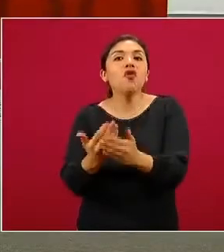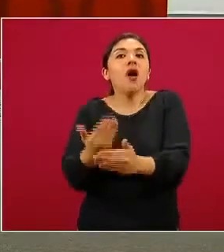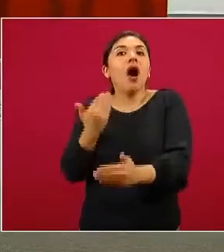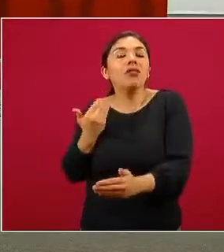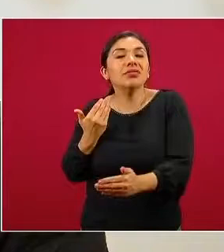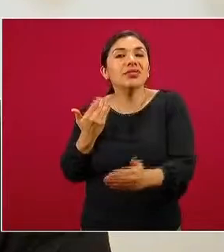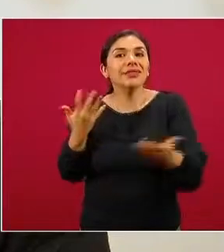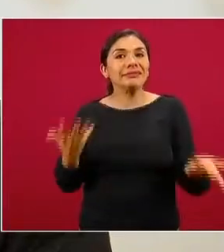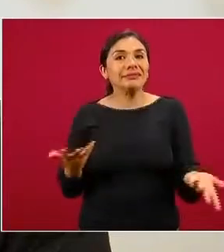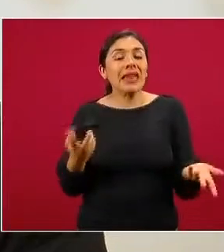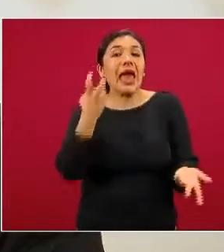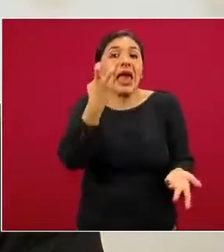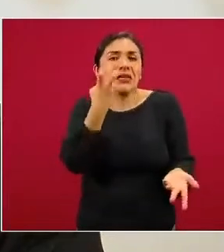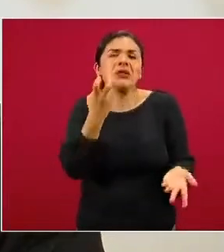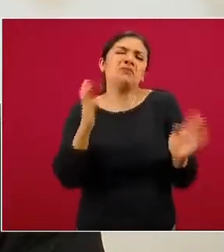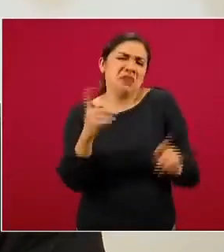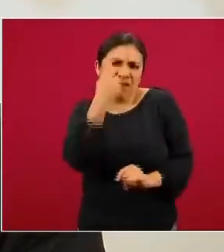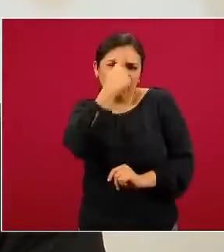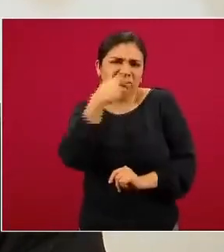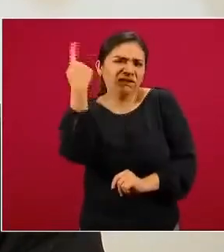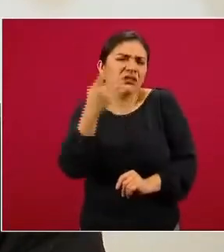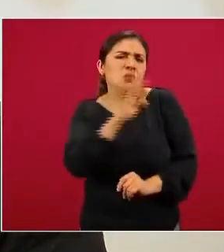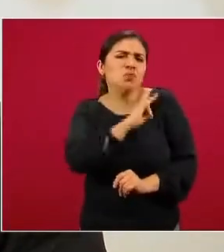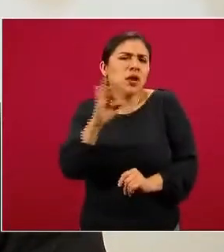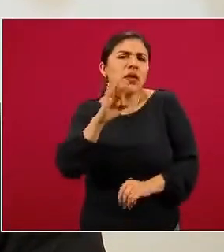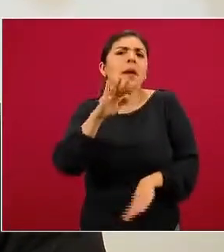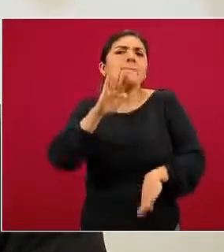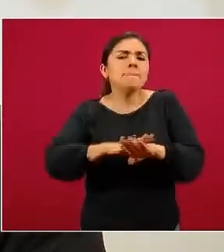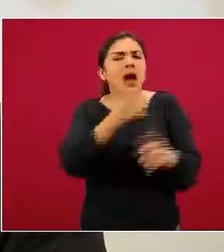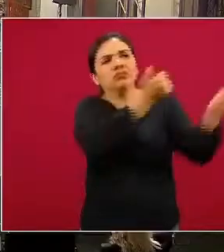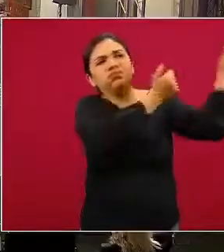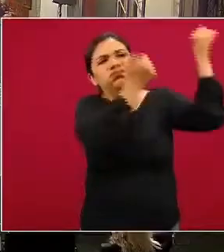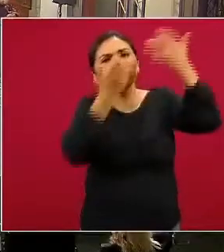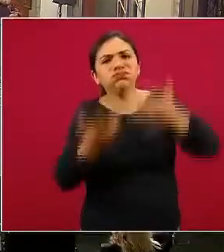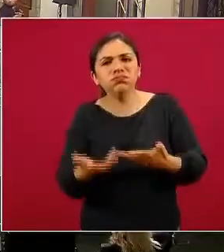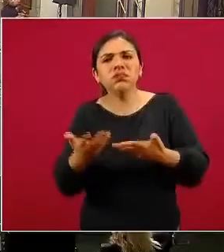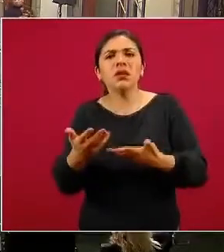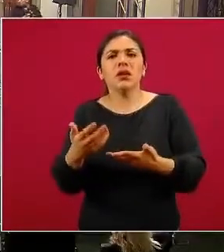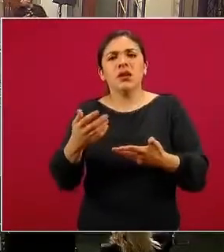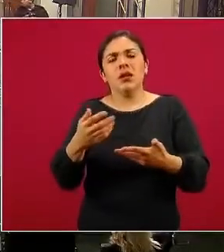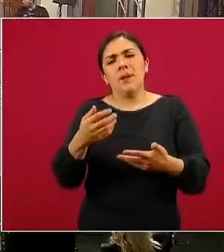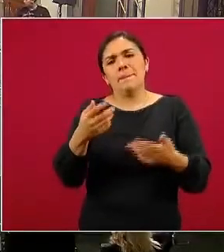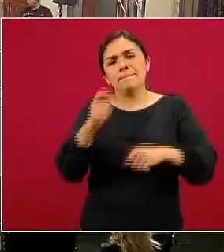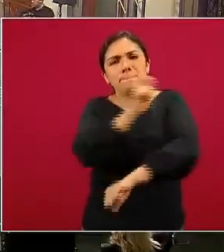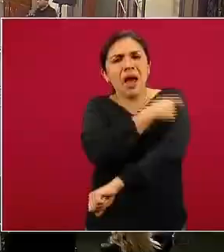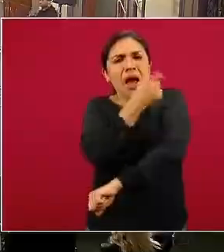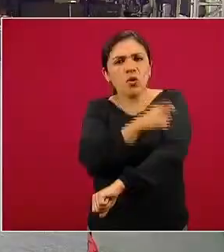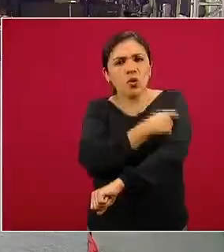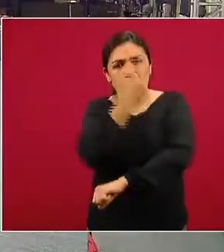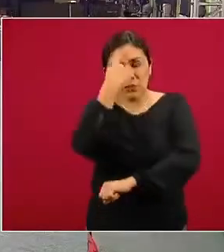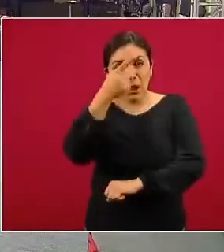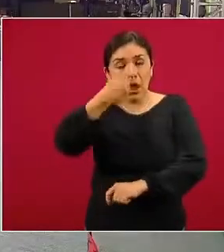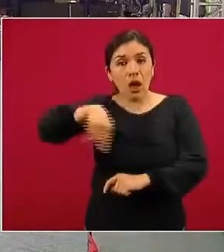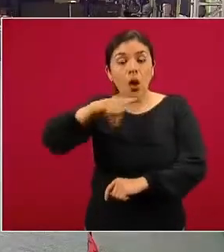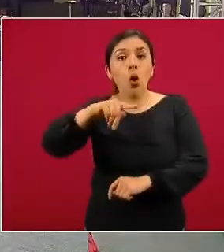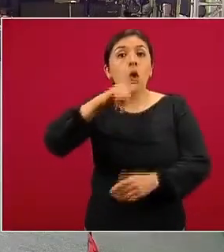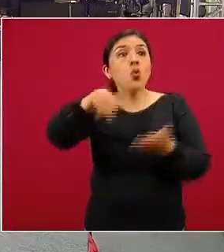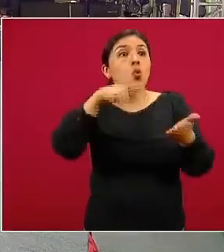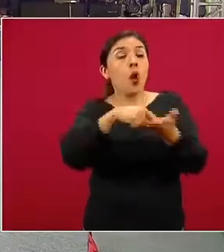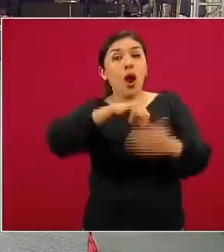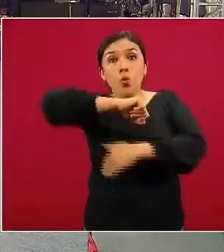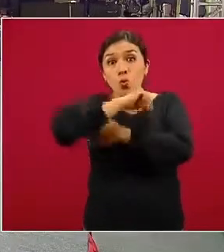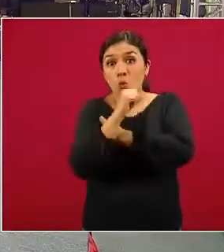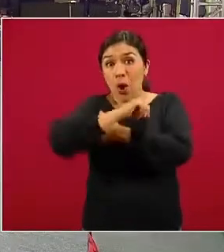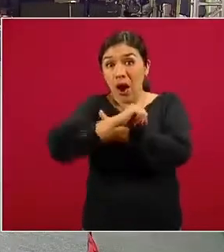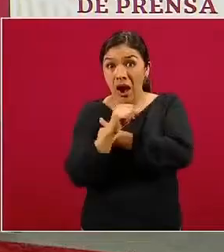terminaran antes, pero eso se soluciona rápidamente con un nuevo envío, con una nueva dotación, o con que sus almacenes centrales, recordemos